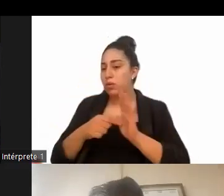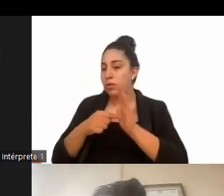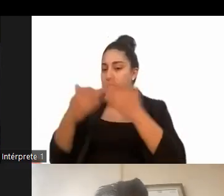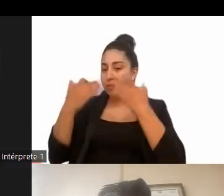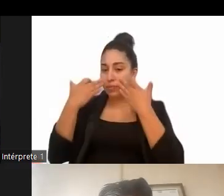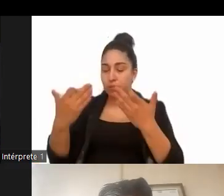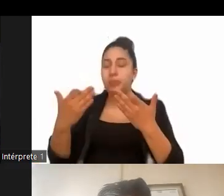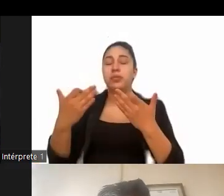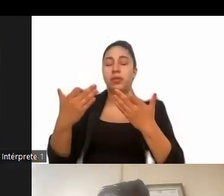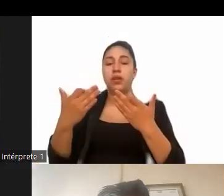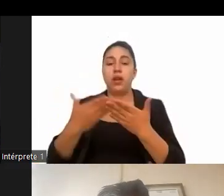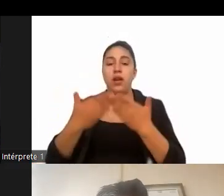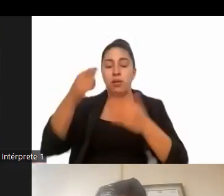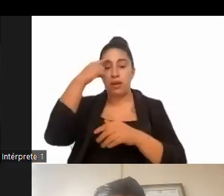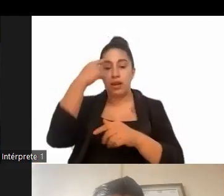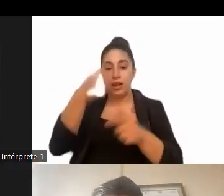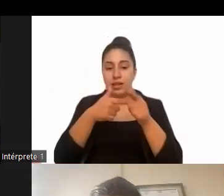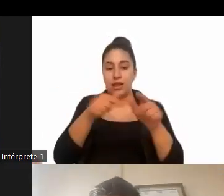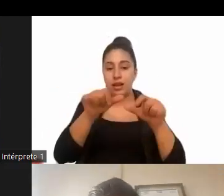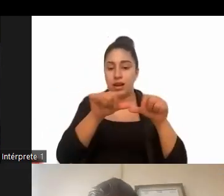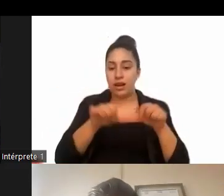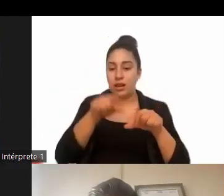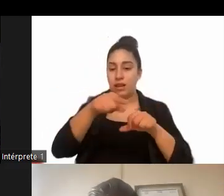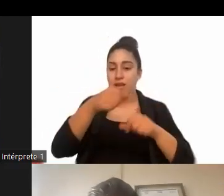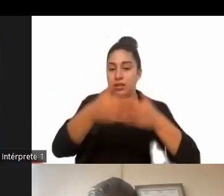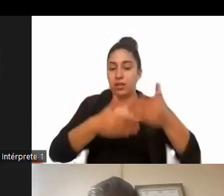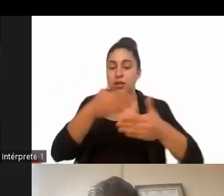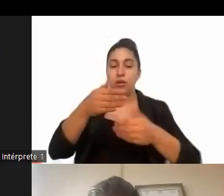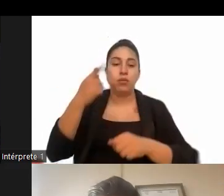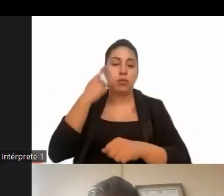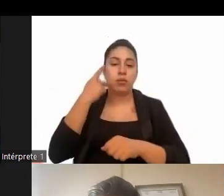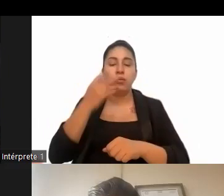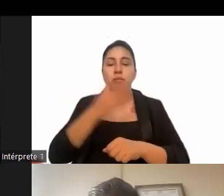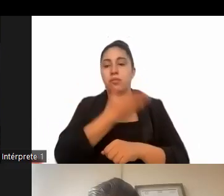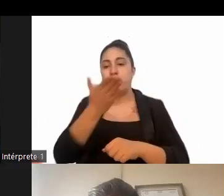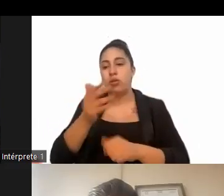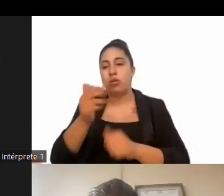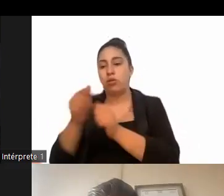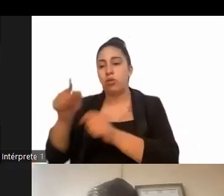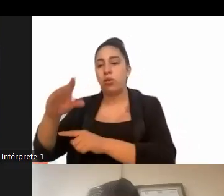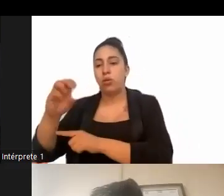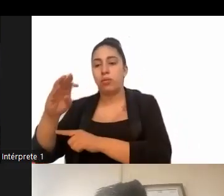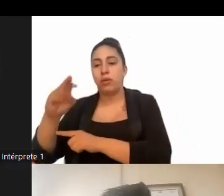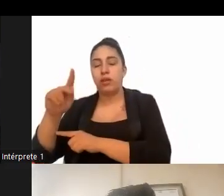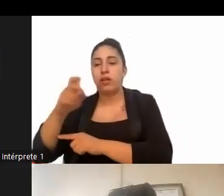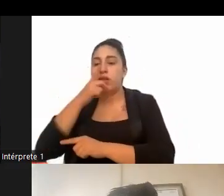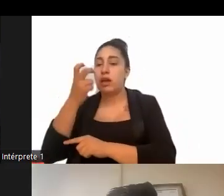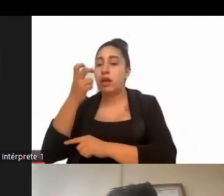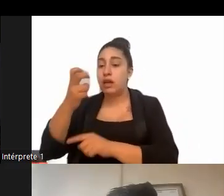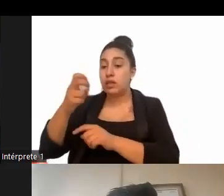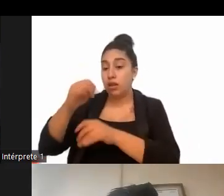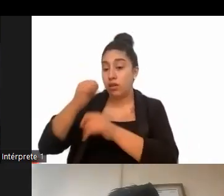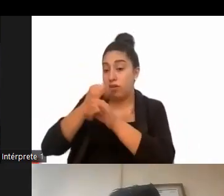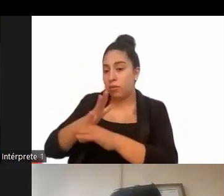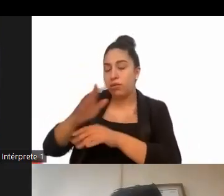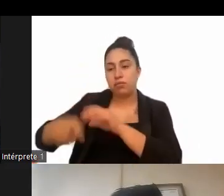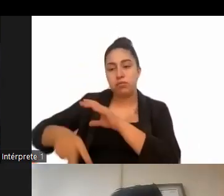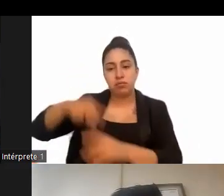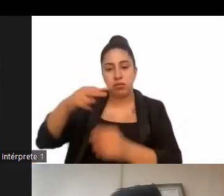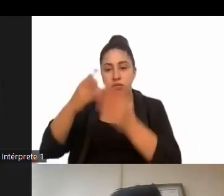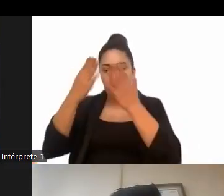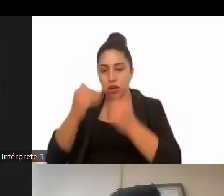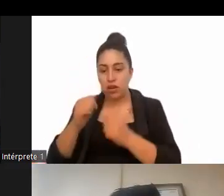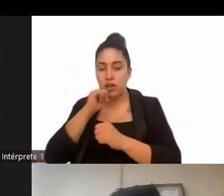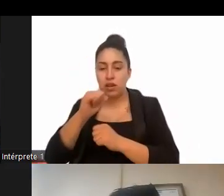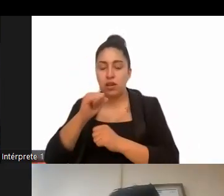la Coordinación de Servicios Parlamentarios solicitó someter a Comité de Transparencia para declarar la inexistencia de la información requerida, toda vez que derivado de